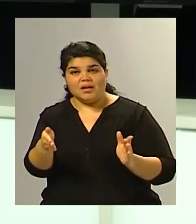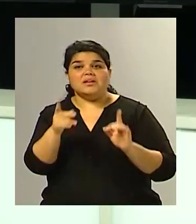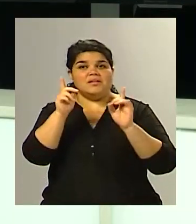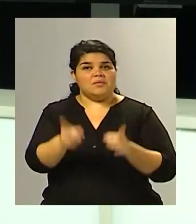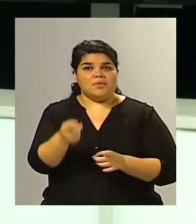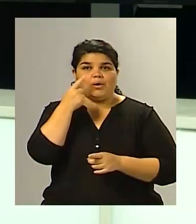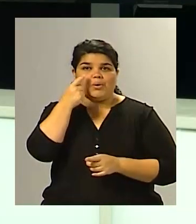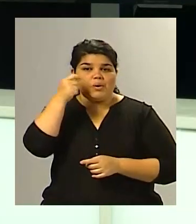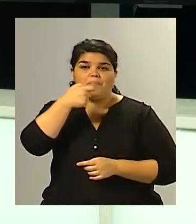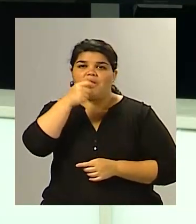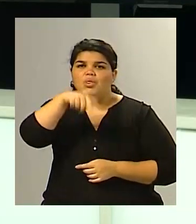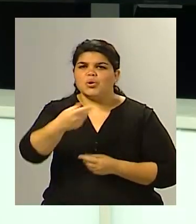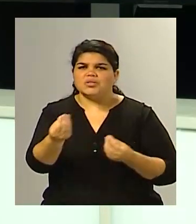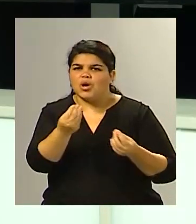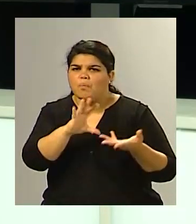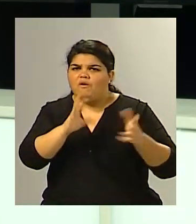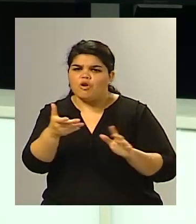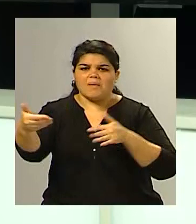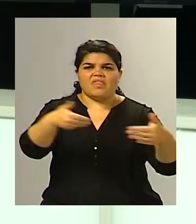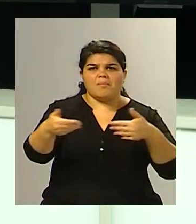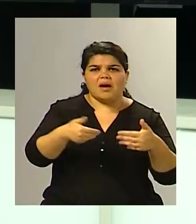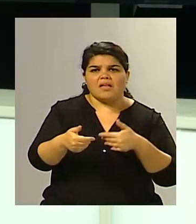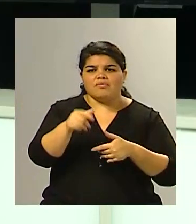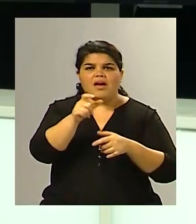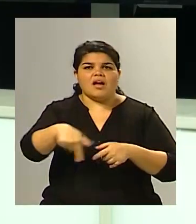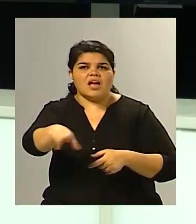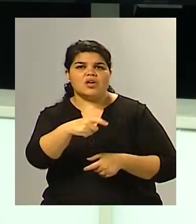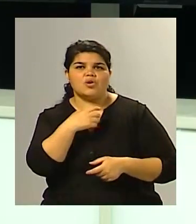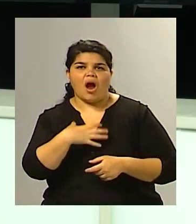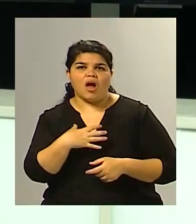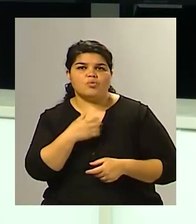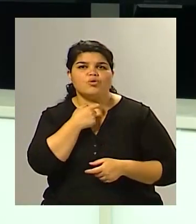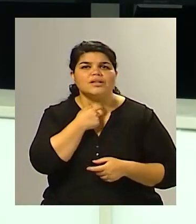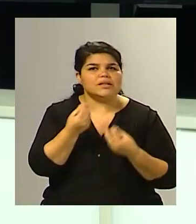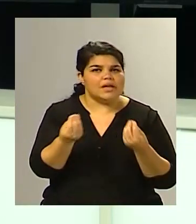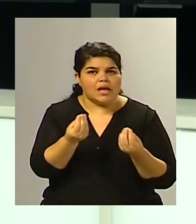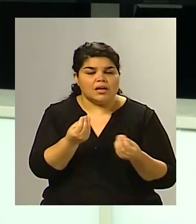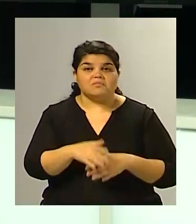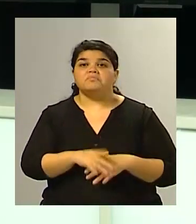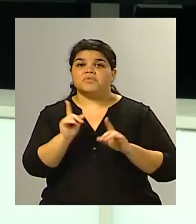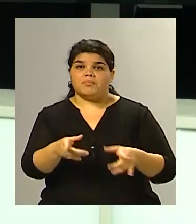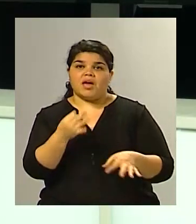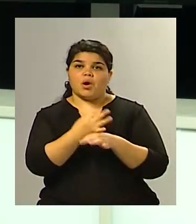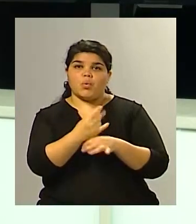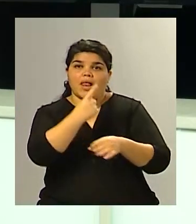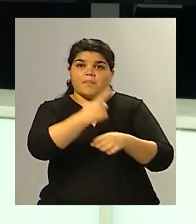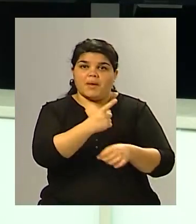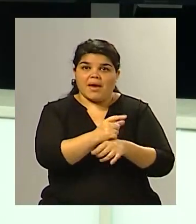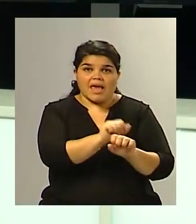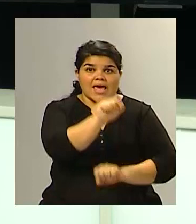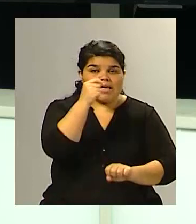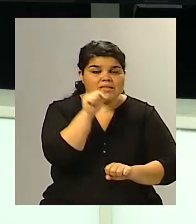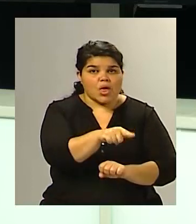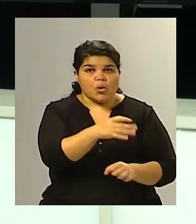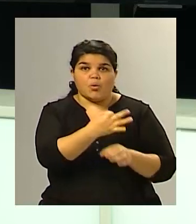específicamente en la provincia de Mendoza, cuál es la demanda, qué quieren los chicos, cómo está el tema de los viajes de primaria, ¿sí?, de egresados, y